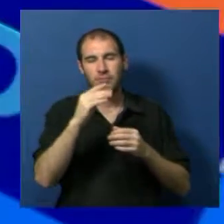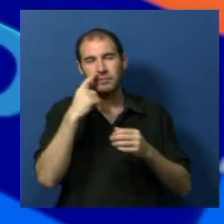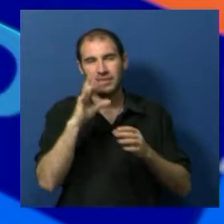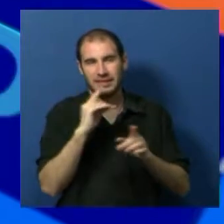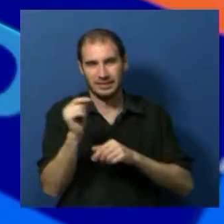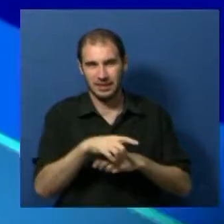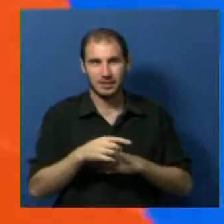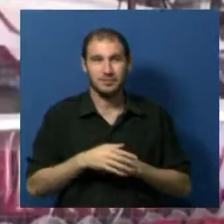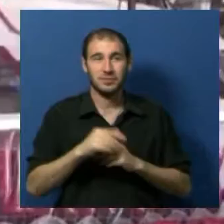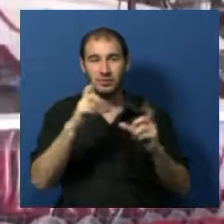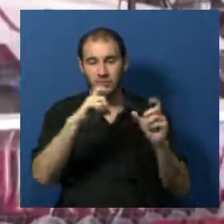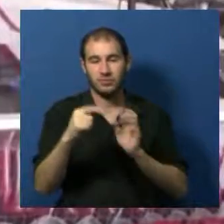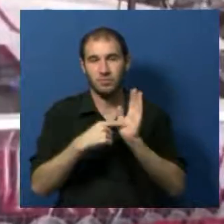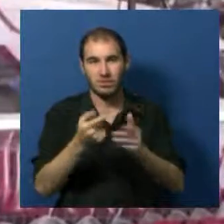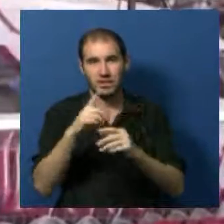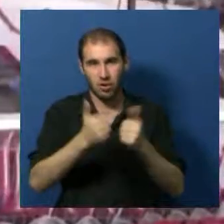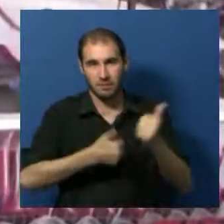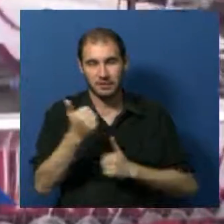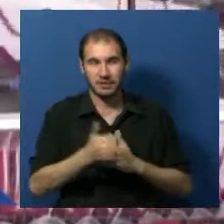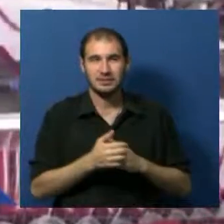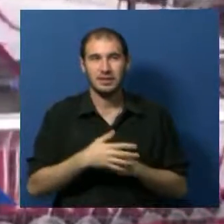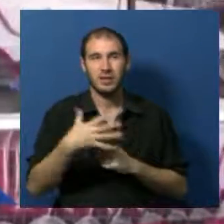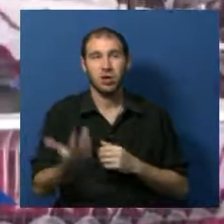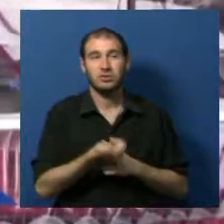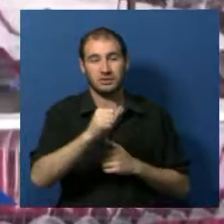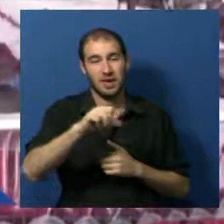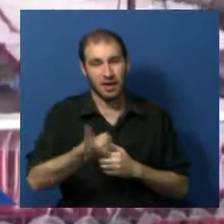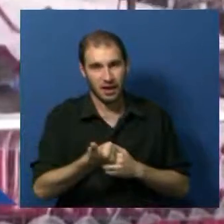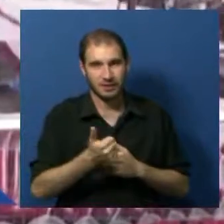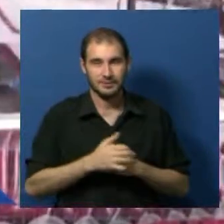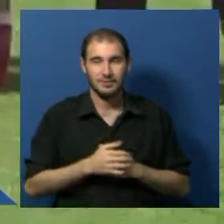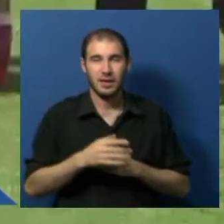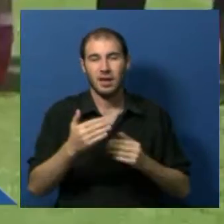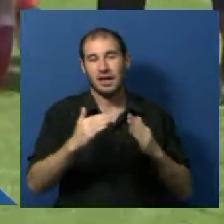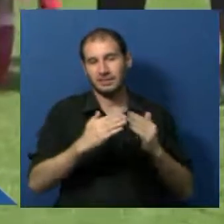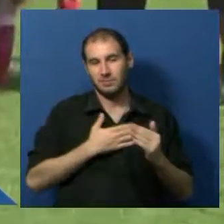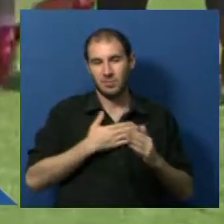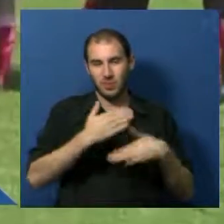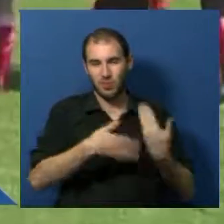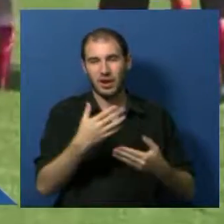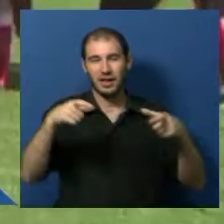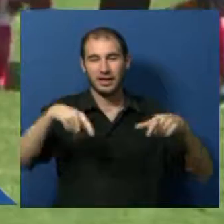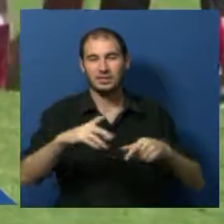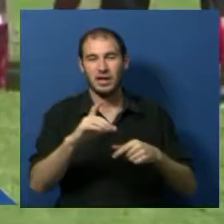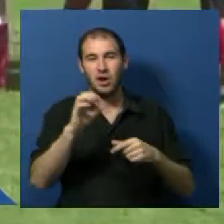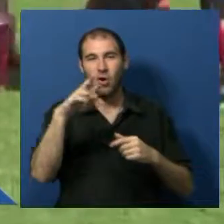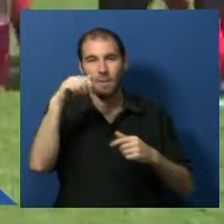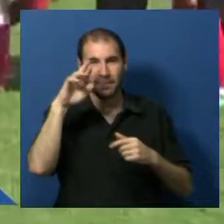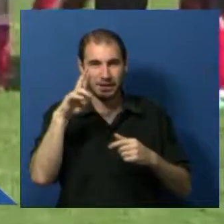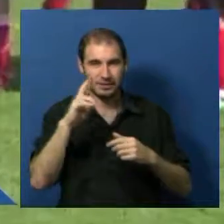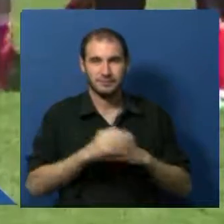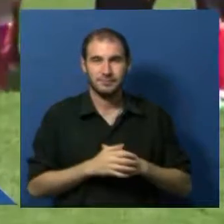Bermegui. Vamos, las imágenes del partido, que se quedó con un triunfo en condición de local, obviamente, en el estadio Omar Higinio